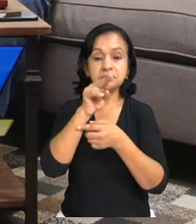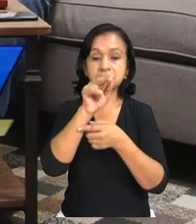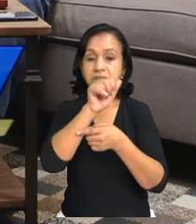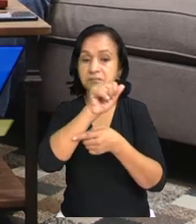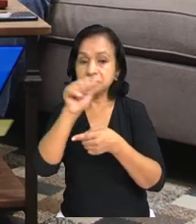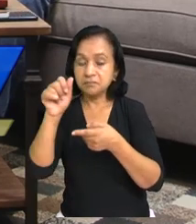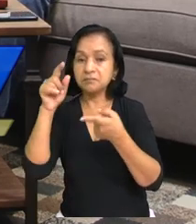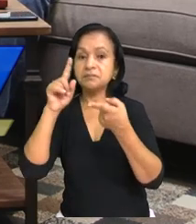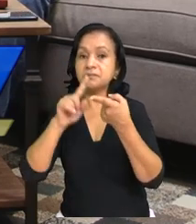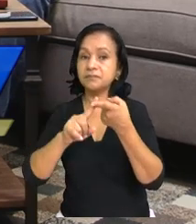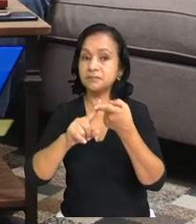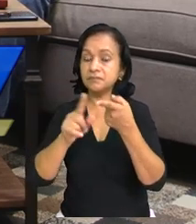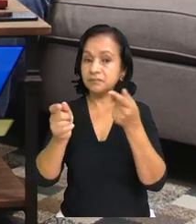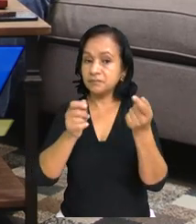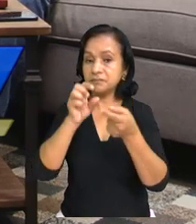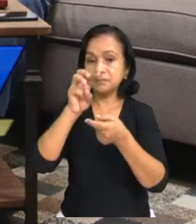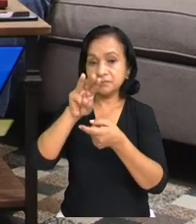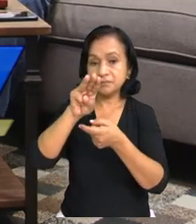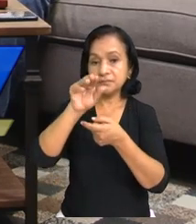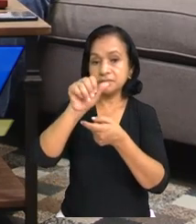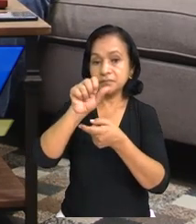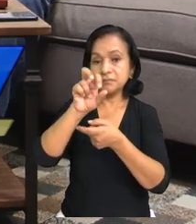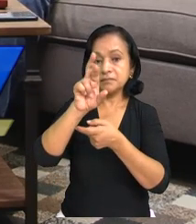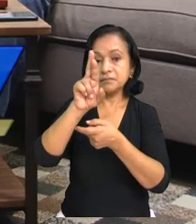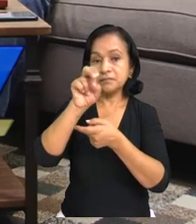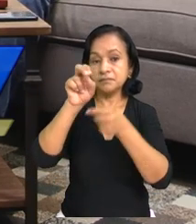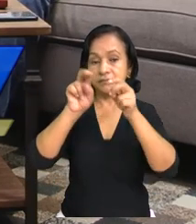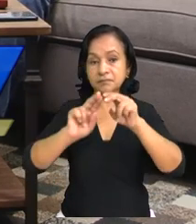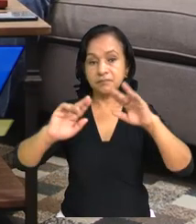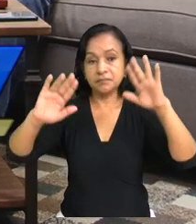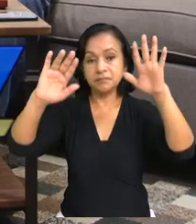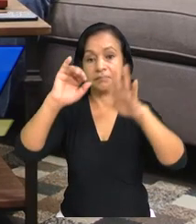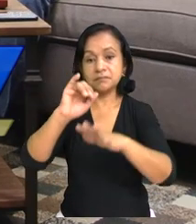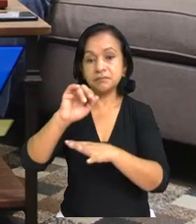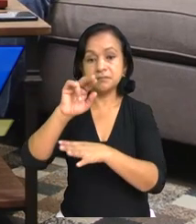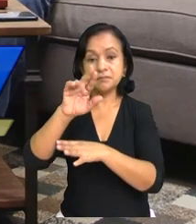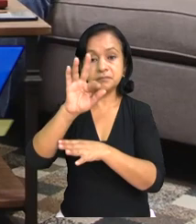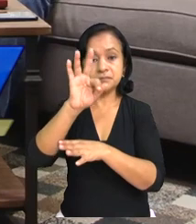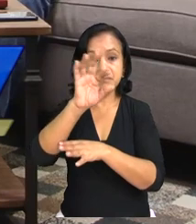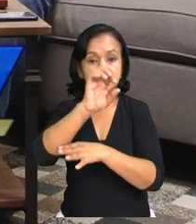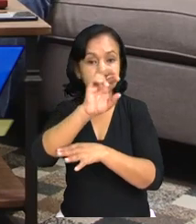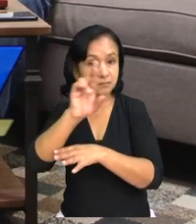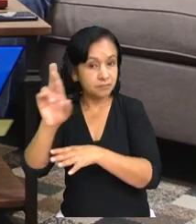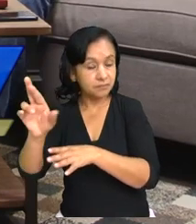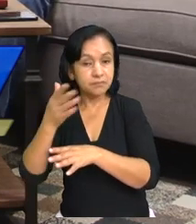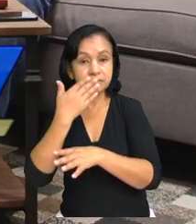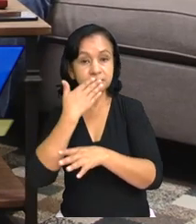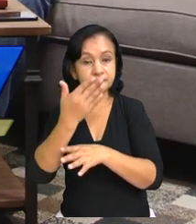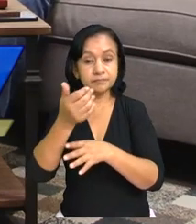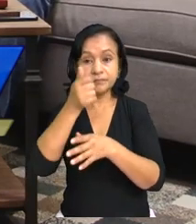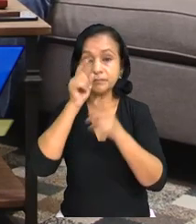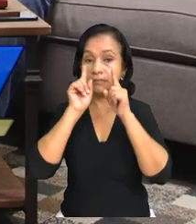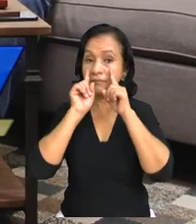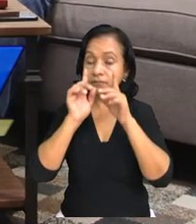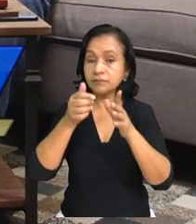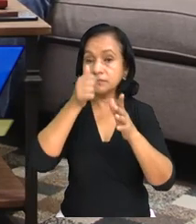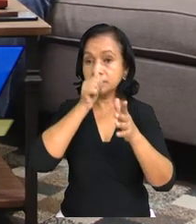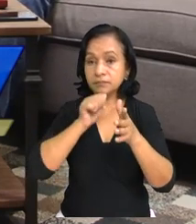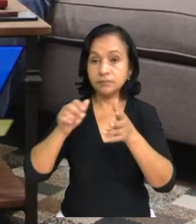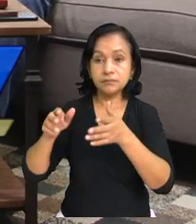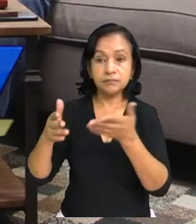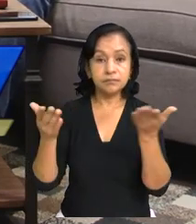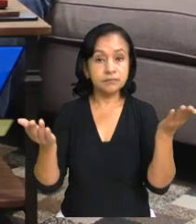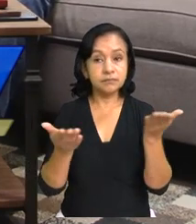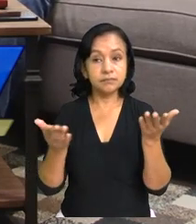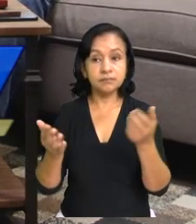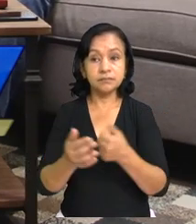regulador, Marena, que protege los recursos naturales, INAFOR, que asegura que haya árboles suficientes para proteger las fuentes de agua.